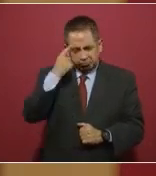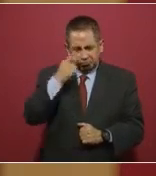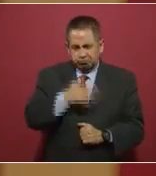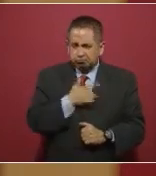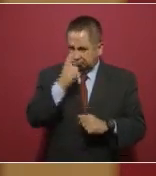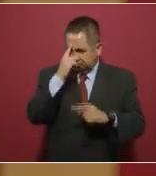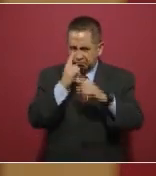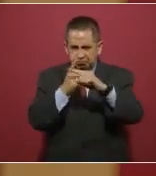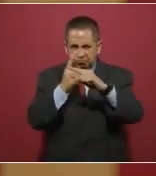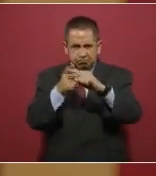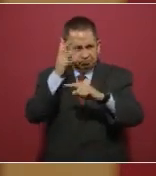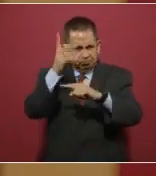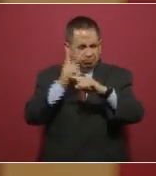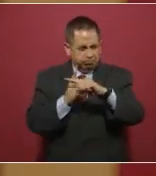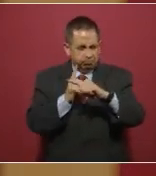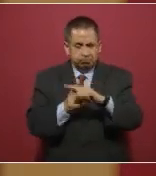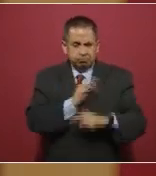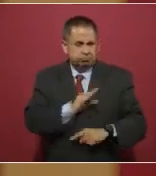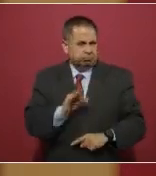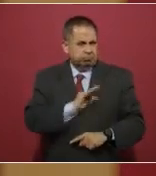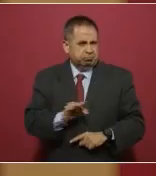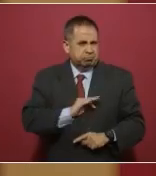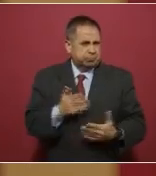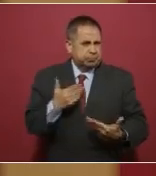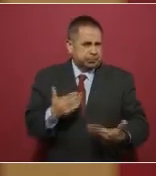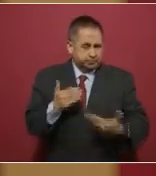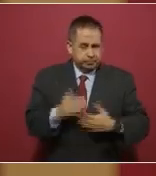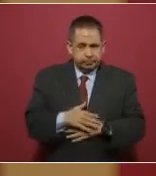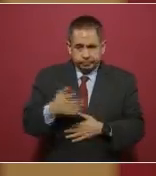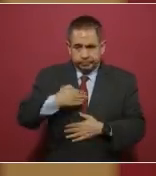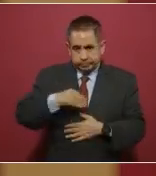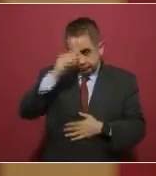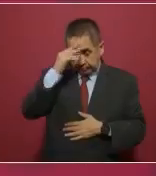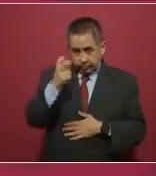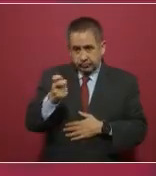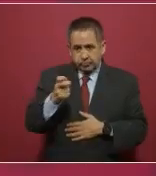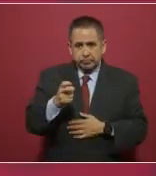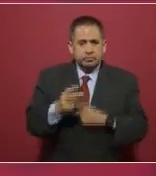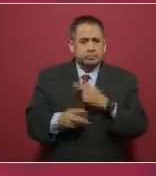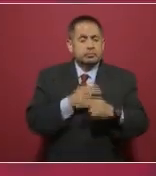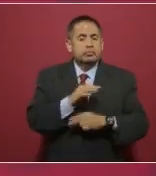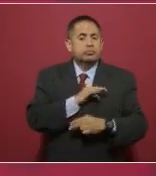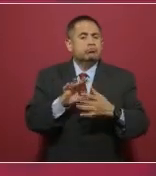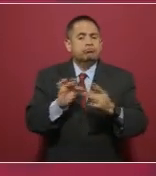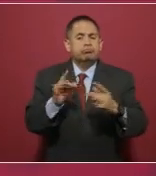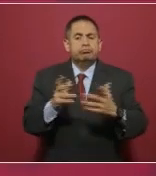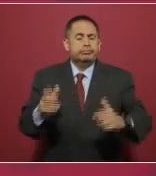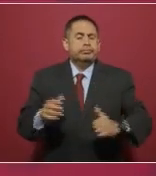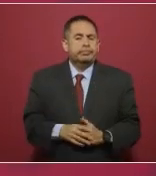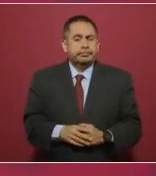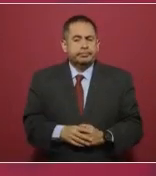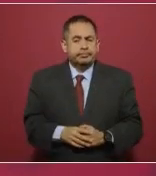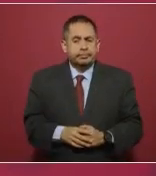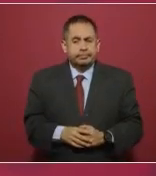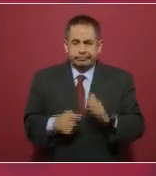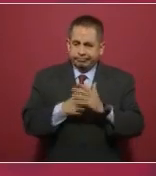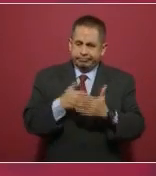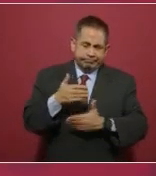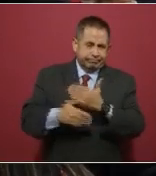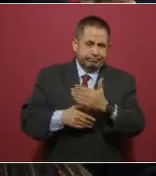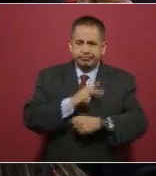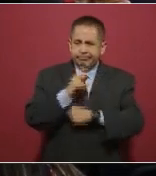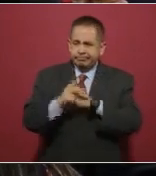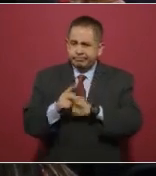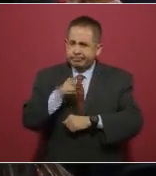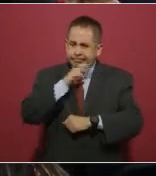optimista, pienso que de esta forma vamos a serenar al país.